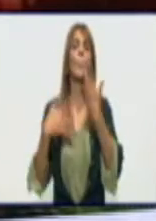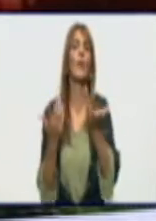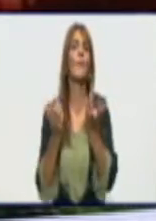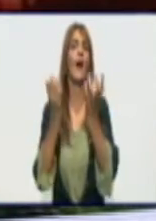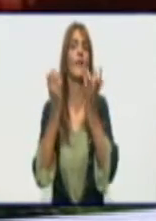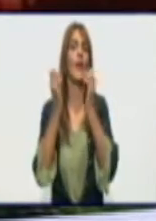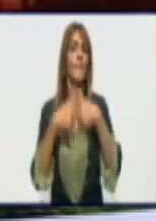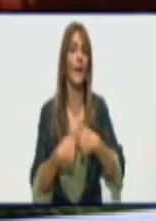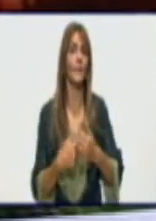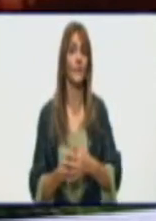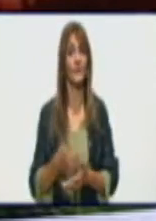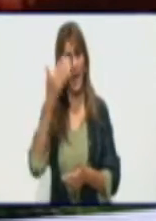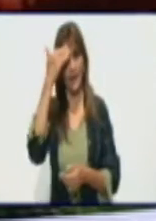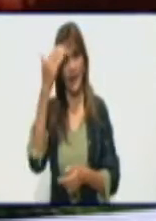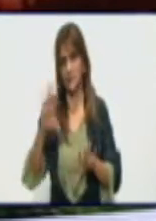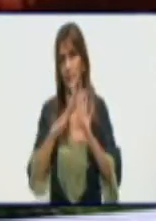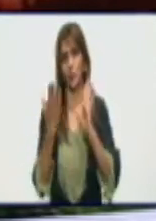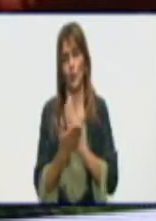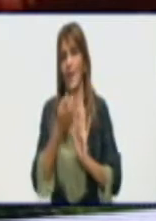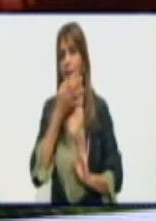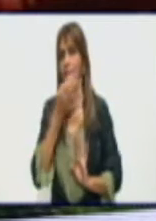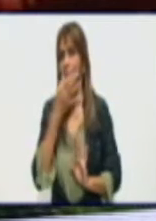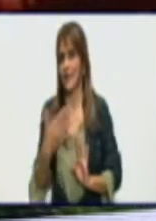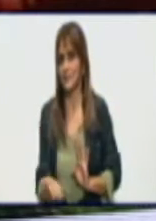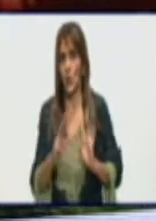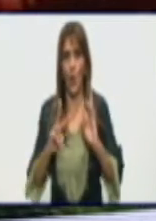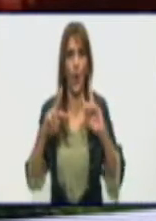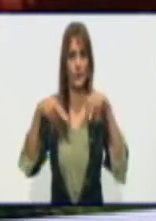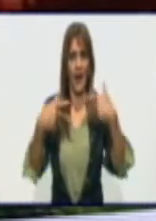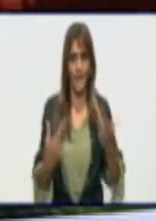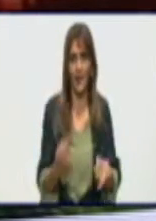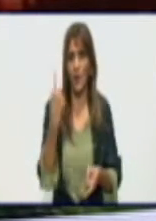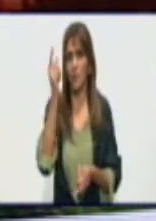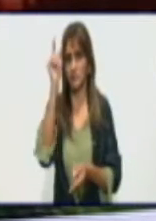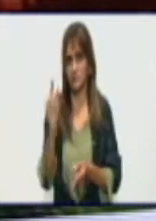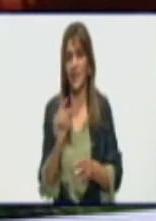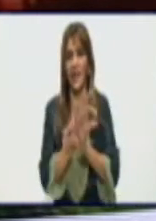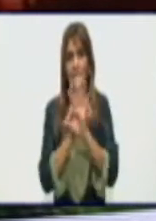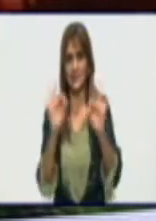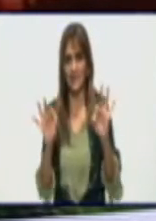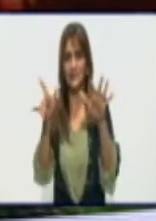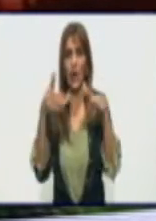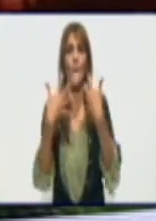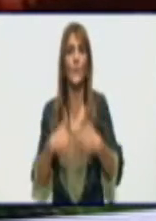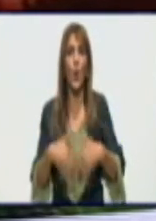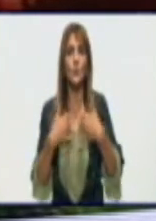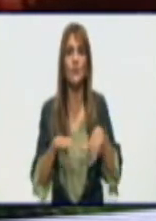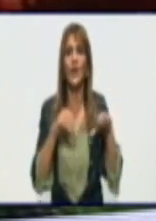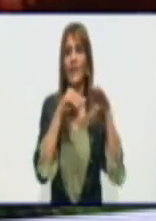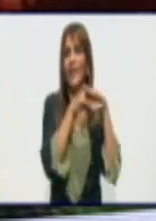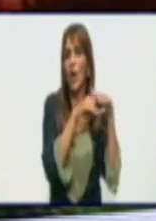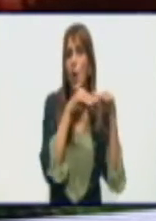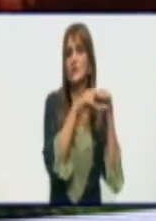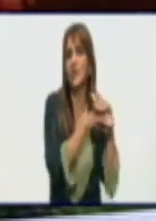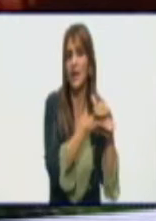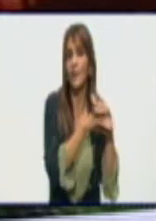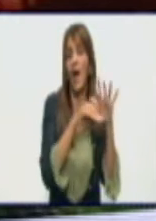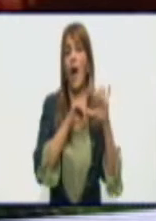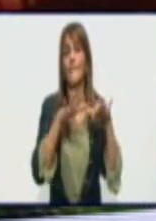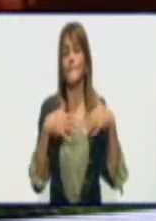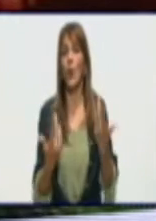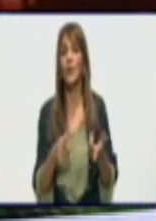con Jorge a propósito de las producciones de conservas, porque si bien por una parte se afectan las